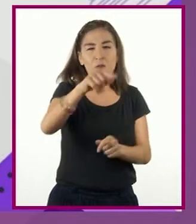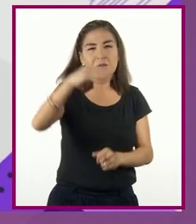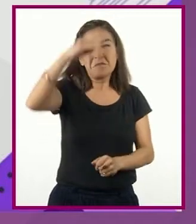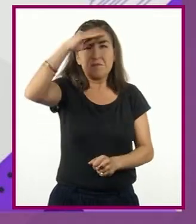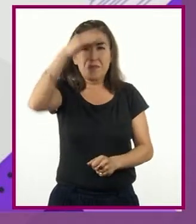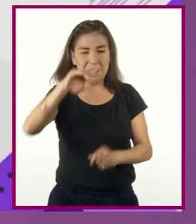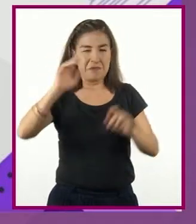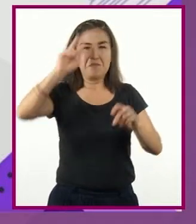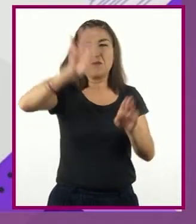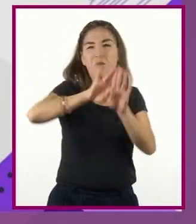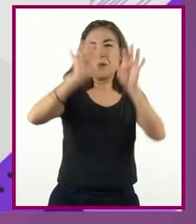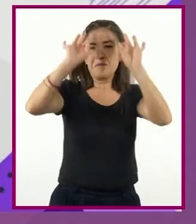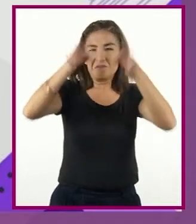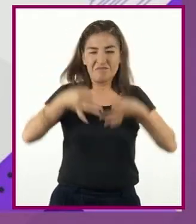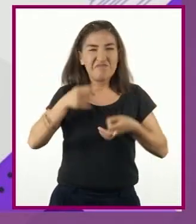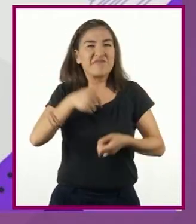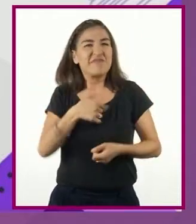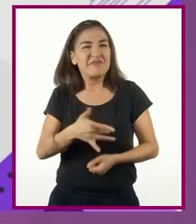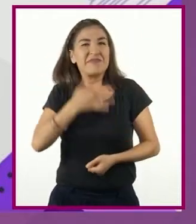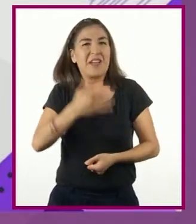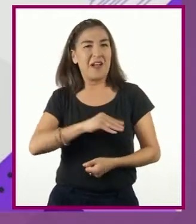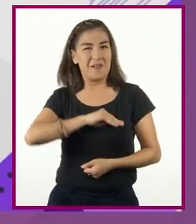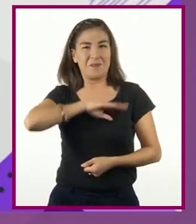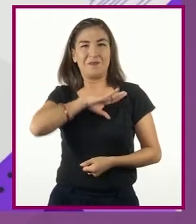sí misma o sí mismo y la autoestima.